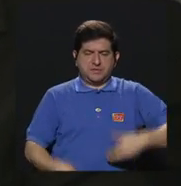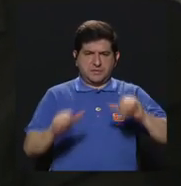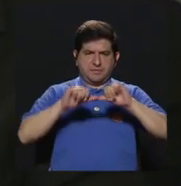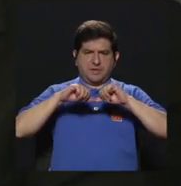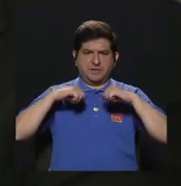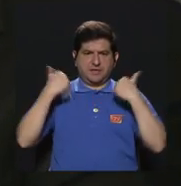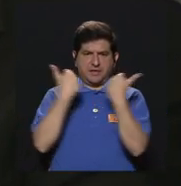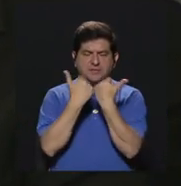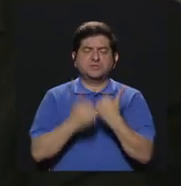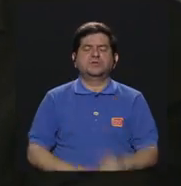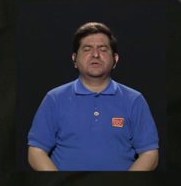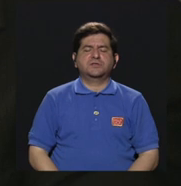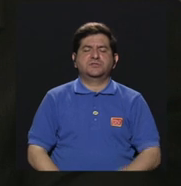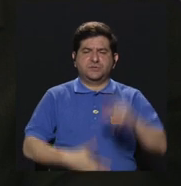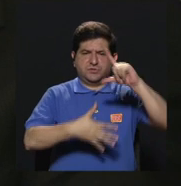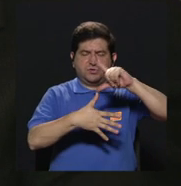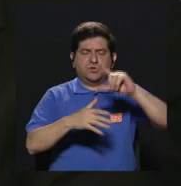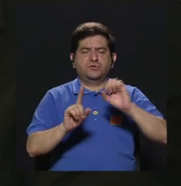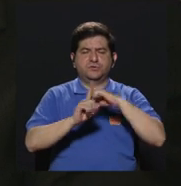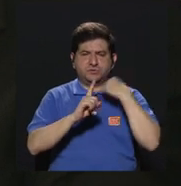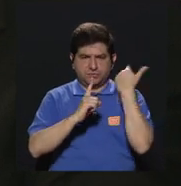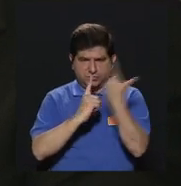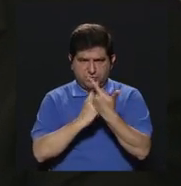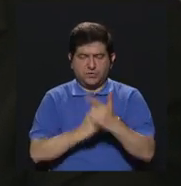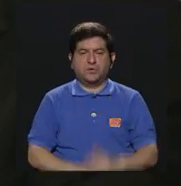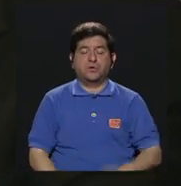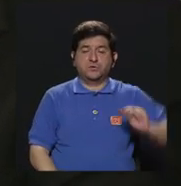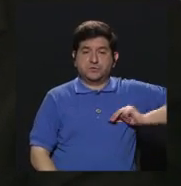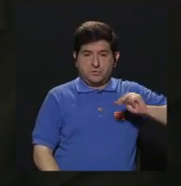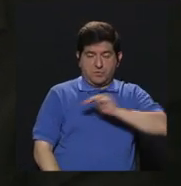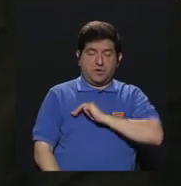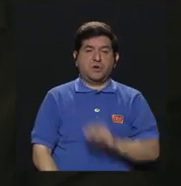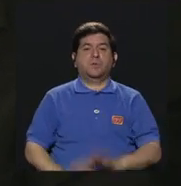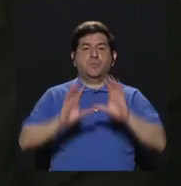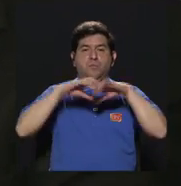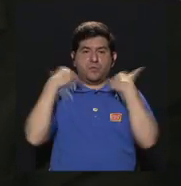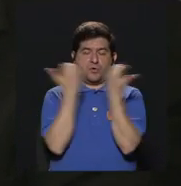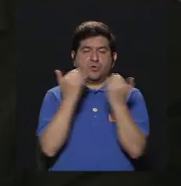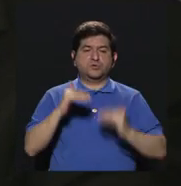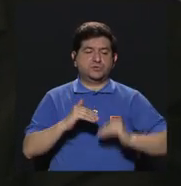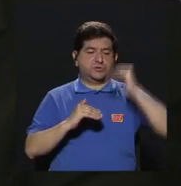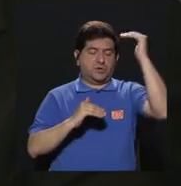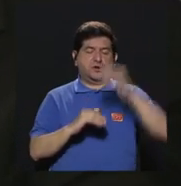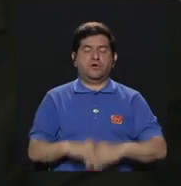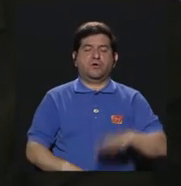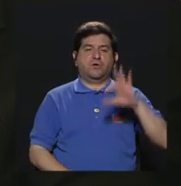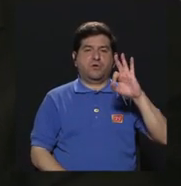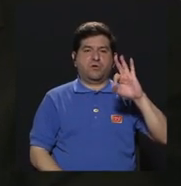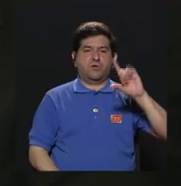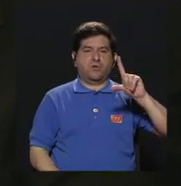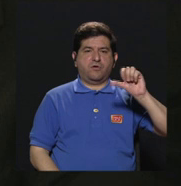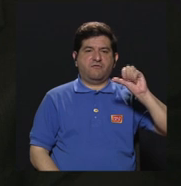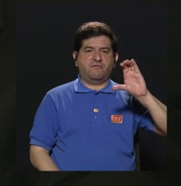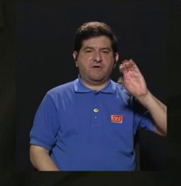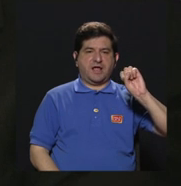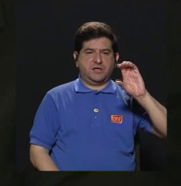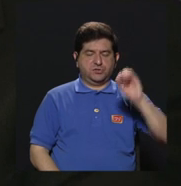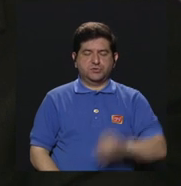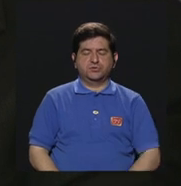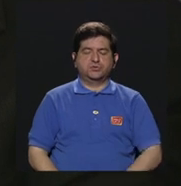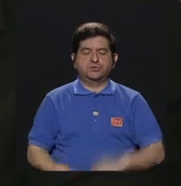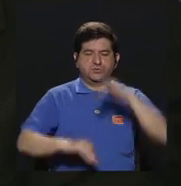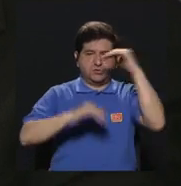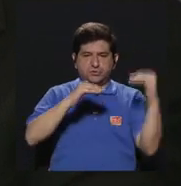Asociación Latinoamericana en Sociología, fue miembro del Consejo Superior de Flaxo, subdirector de la Escuela